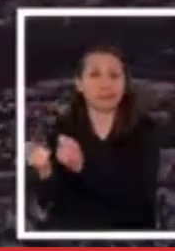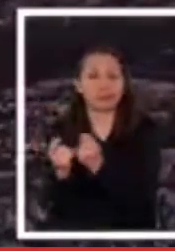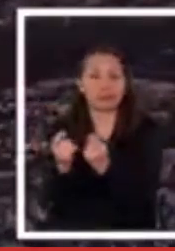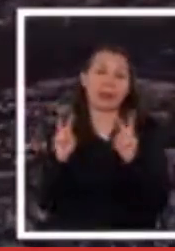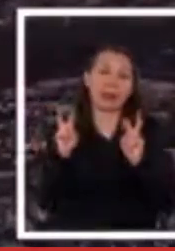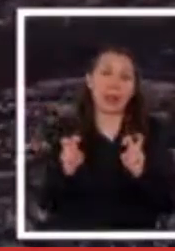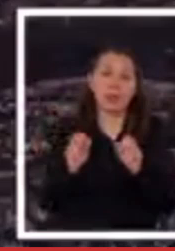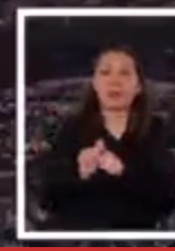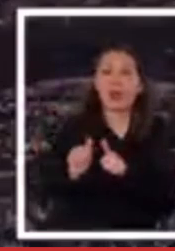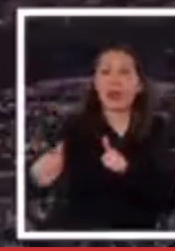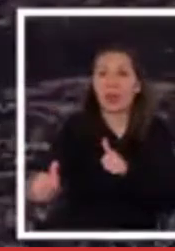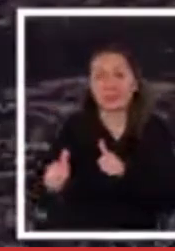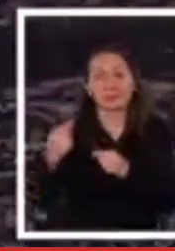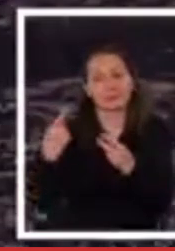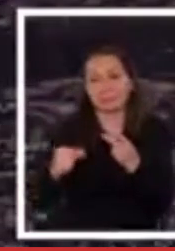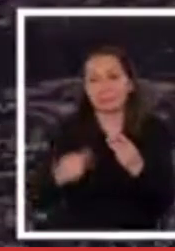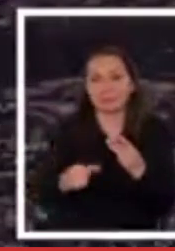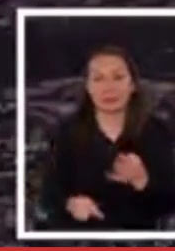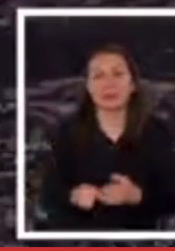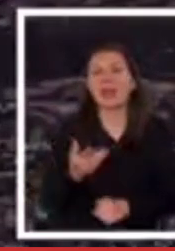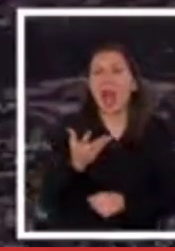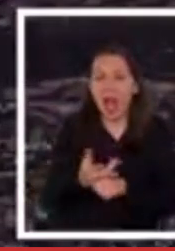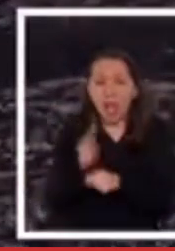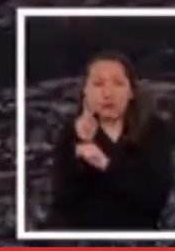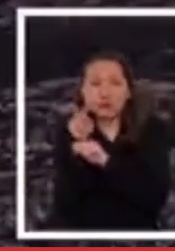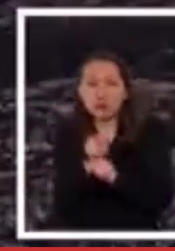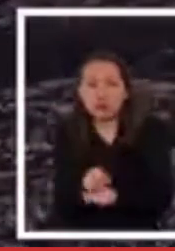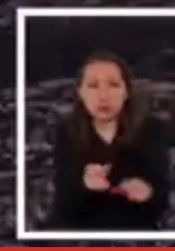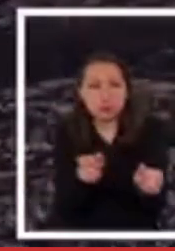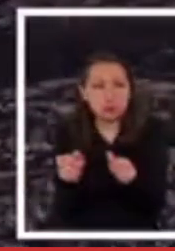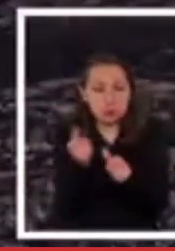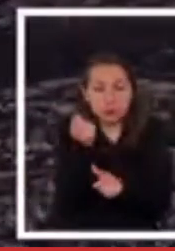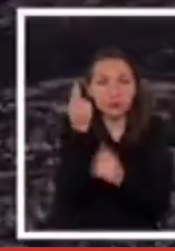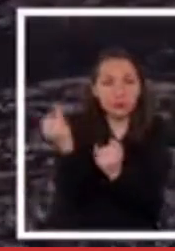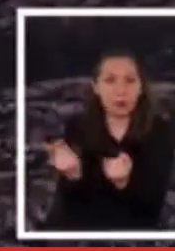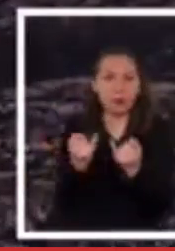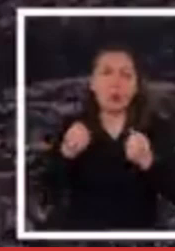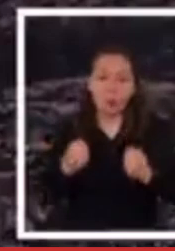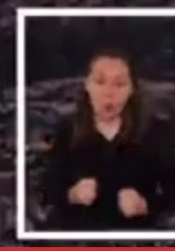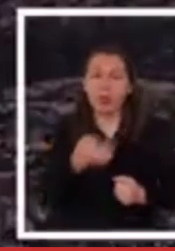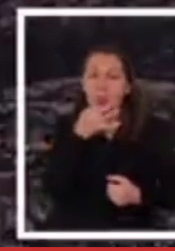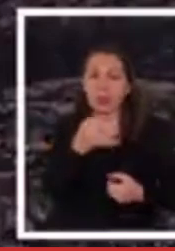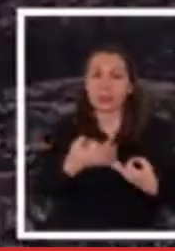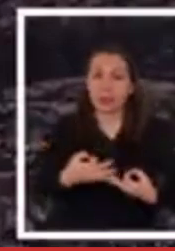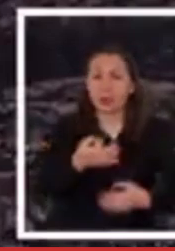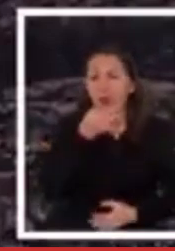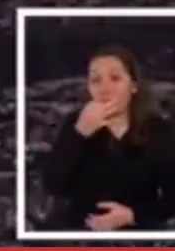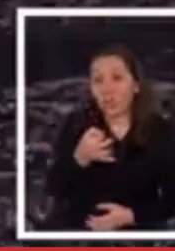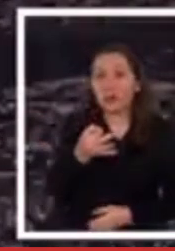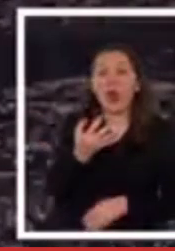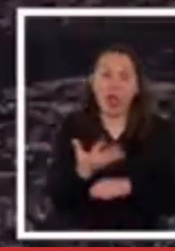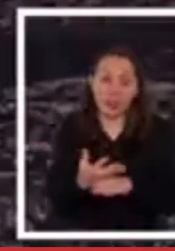temas de distancia etcétera hay un monitoreo y podemos dar certeza como lo hemos dicho que